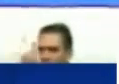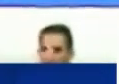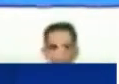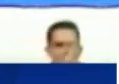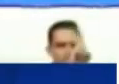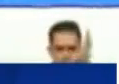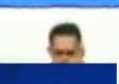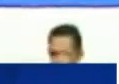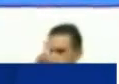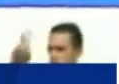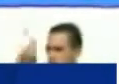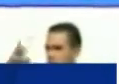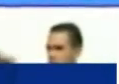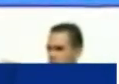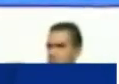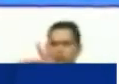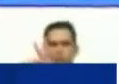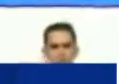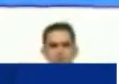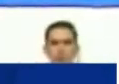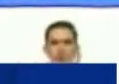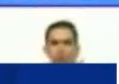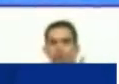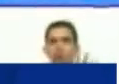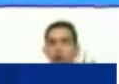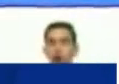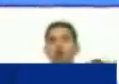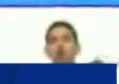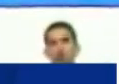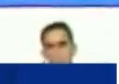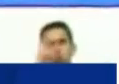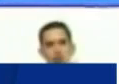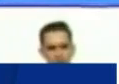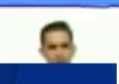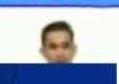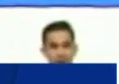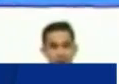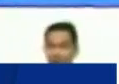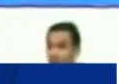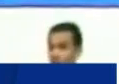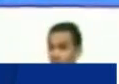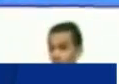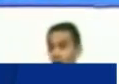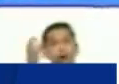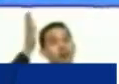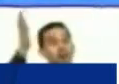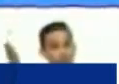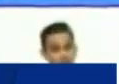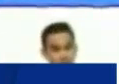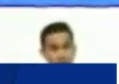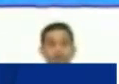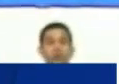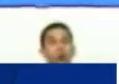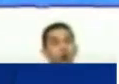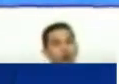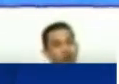y nuevas relaciones internacionales con la República Popular China.